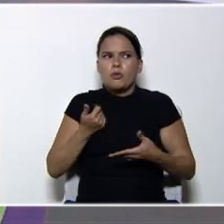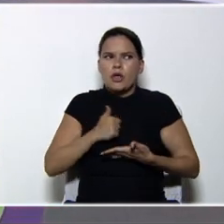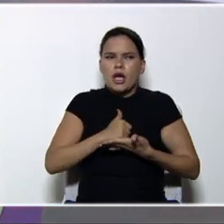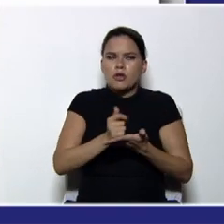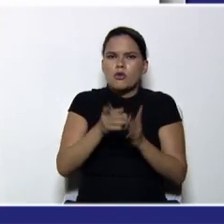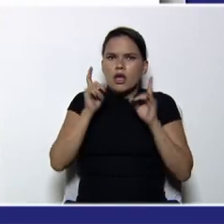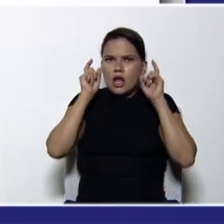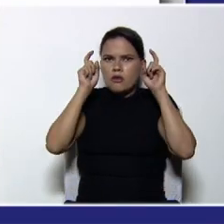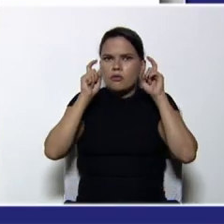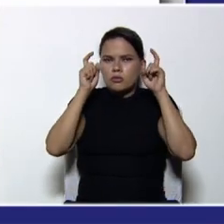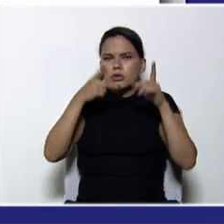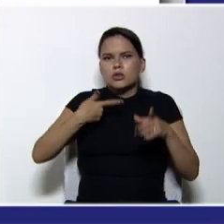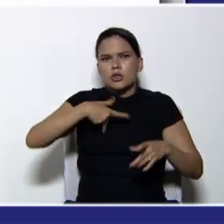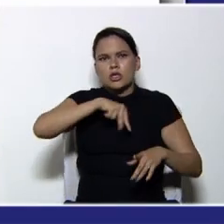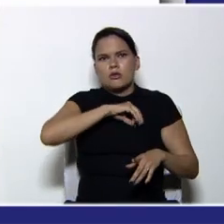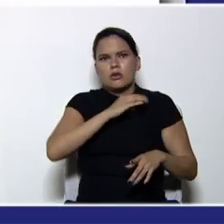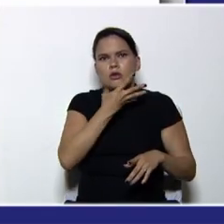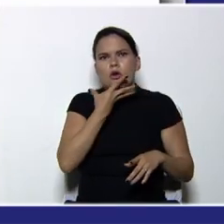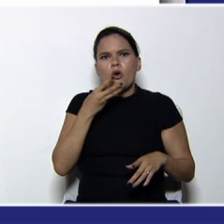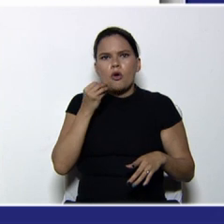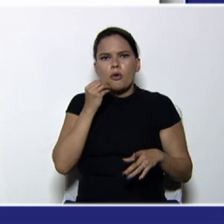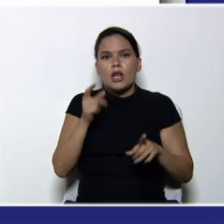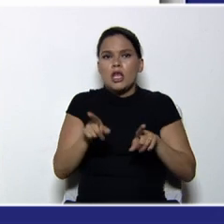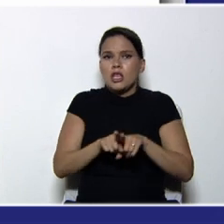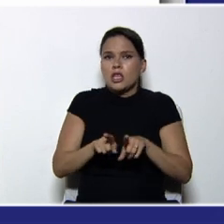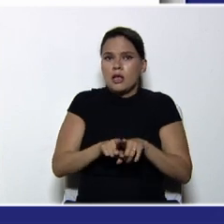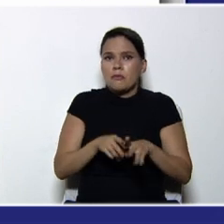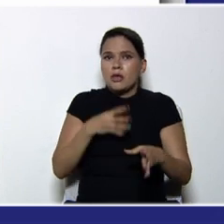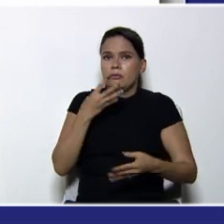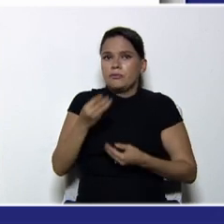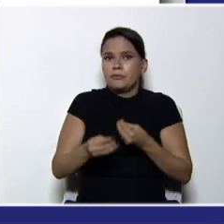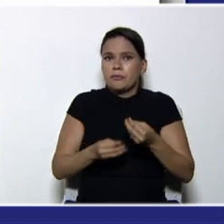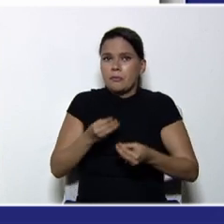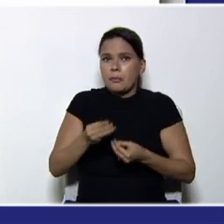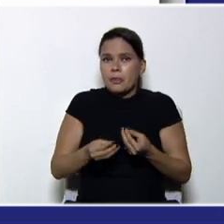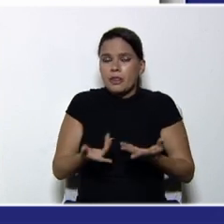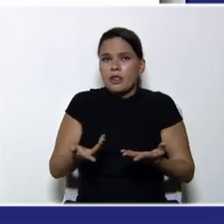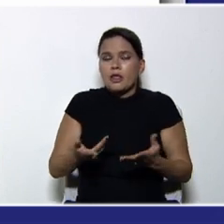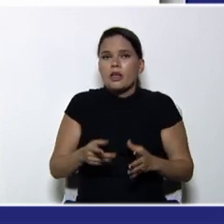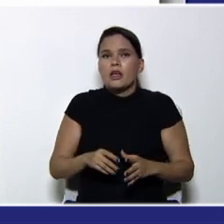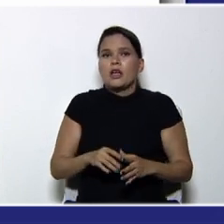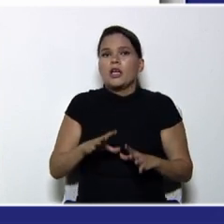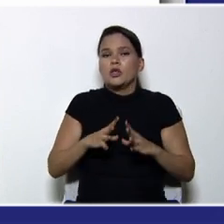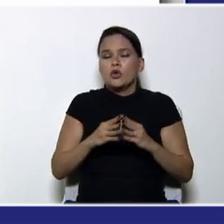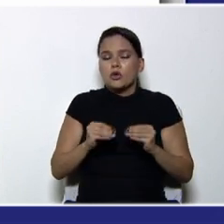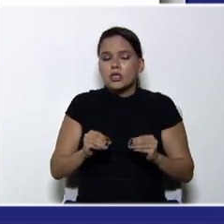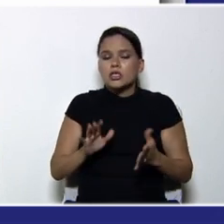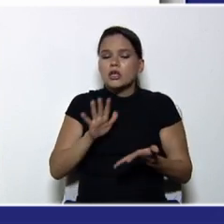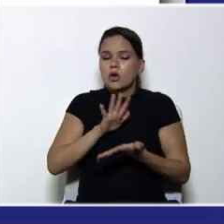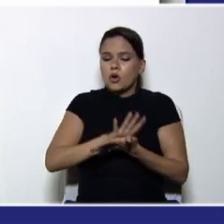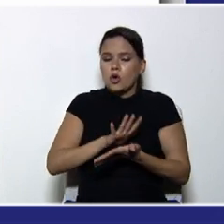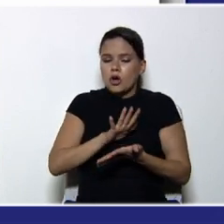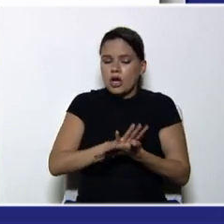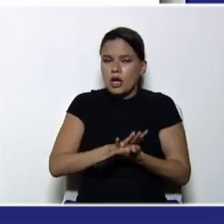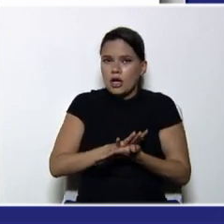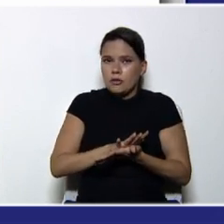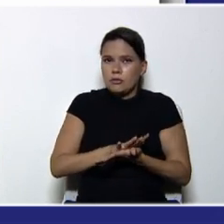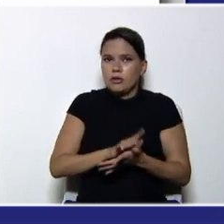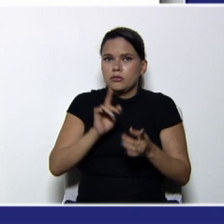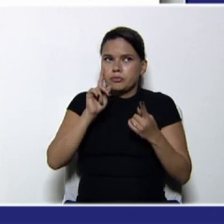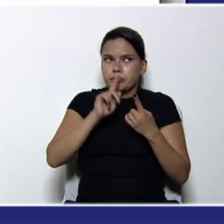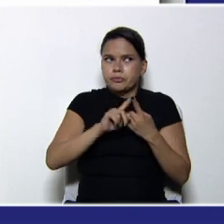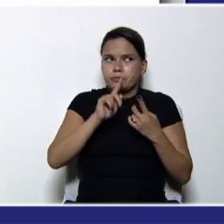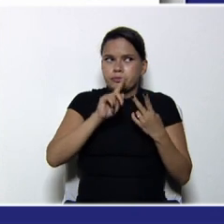la formación de nuestros jóvenes. También establecer que debe hacerse todo paso a paso para que la comprensión de